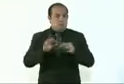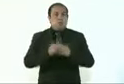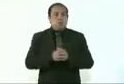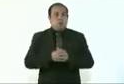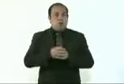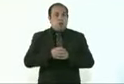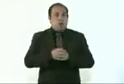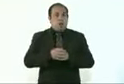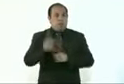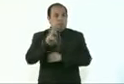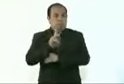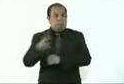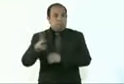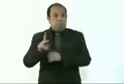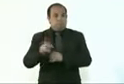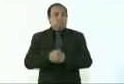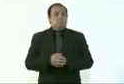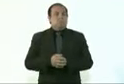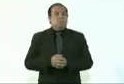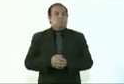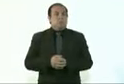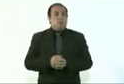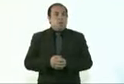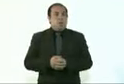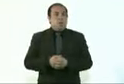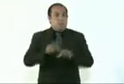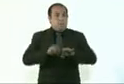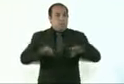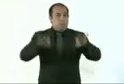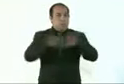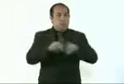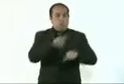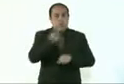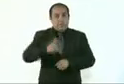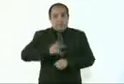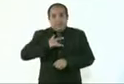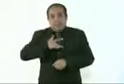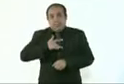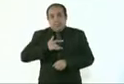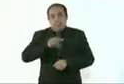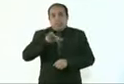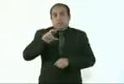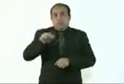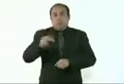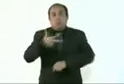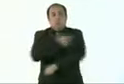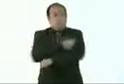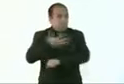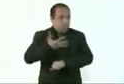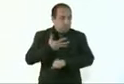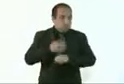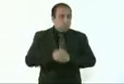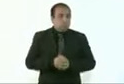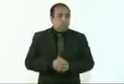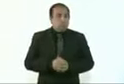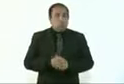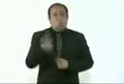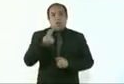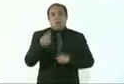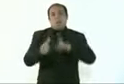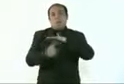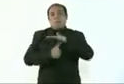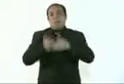son las siguientes. Queremos hacer mucho énfasis en esto. Si tienen síntomas, estén o no vacunados, deben aislarse